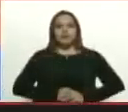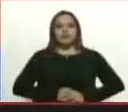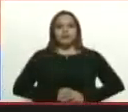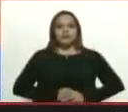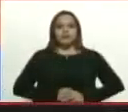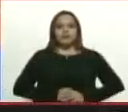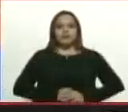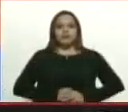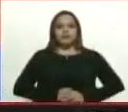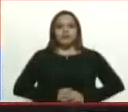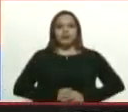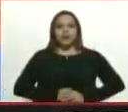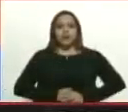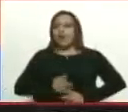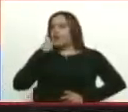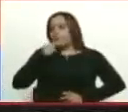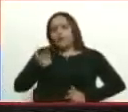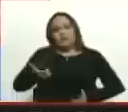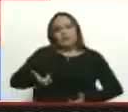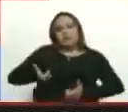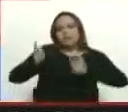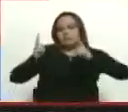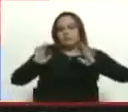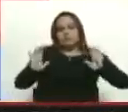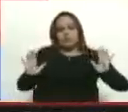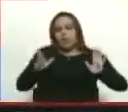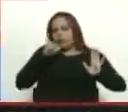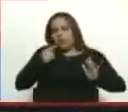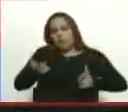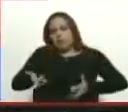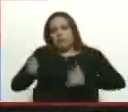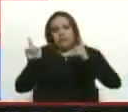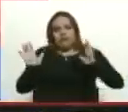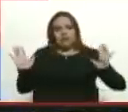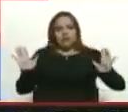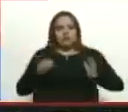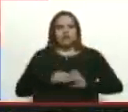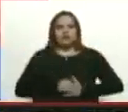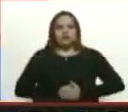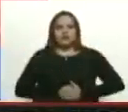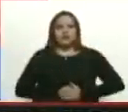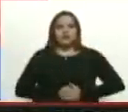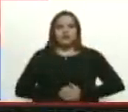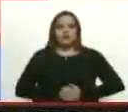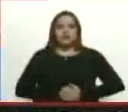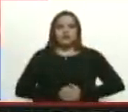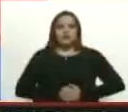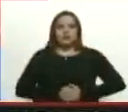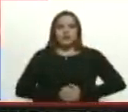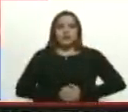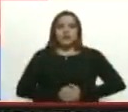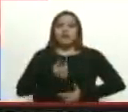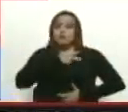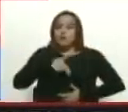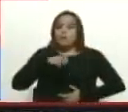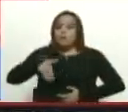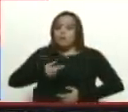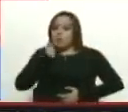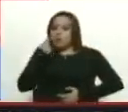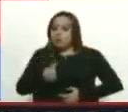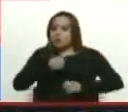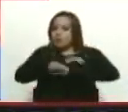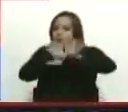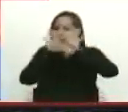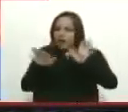Lo único que impide, escúchenme esto, lo único que impide que nosotros podamos decir de manera